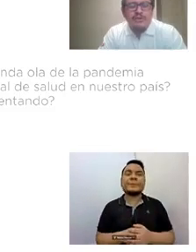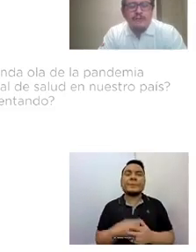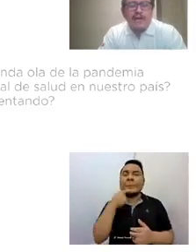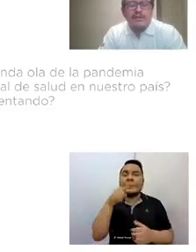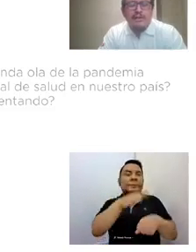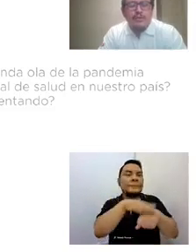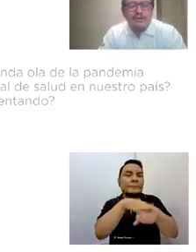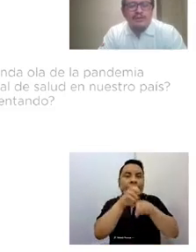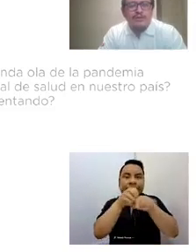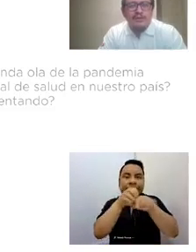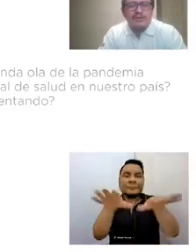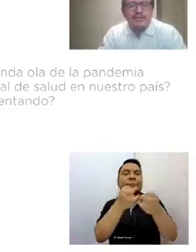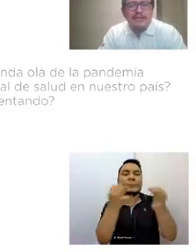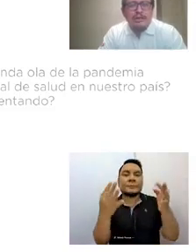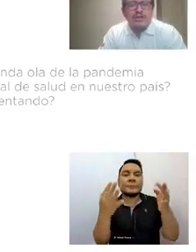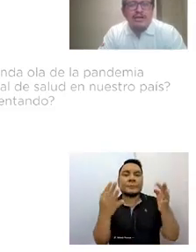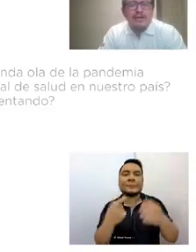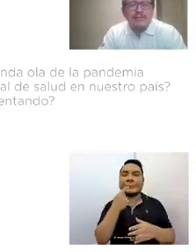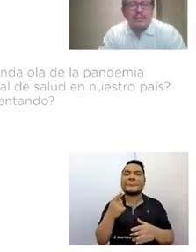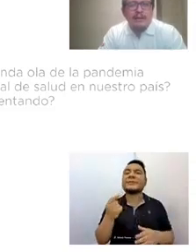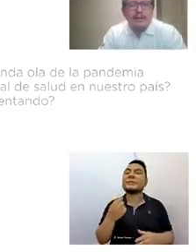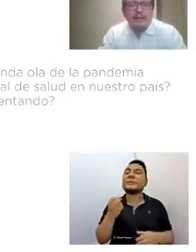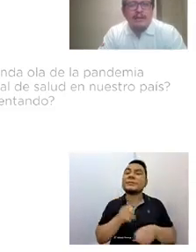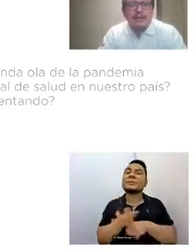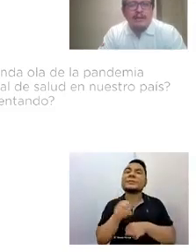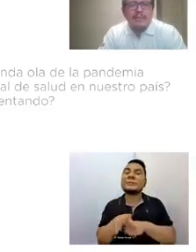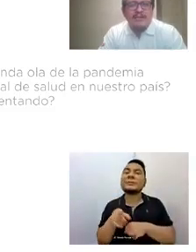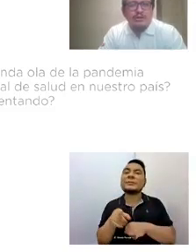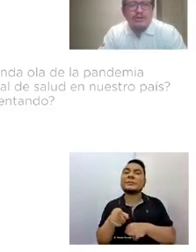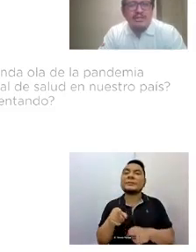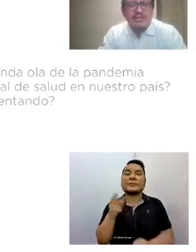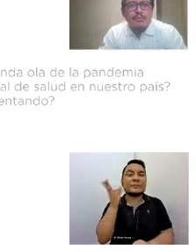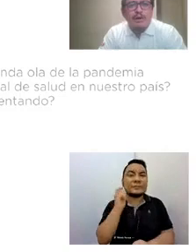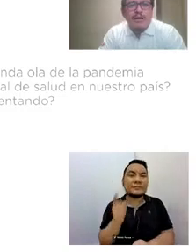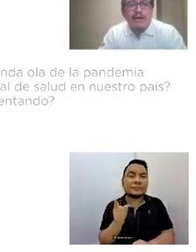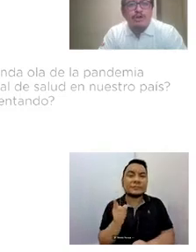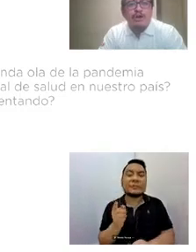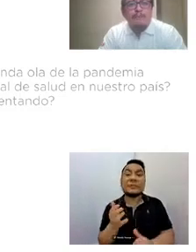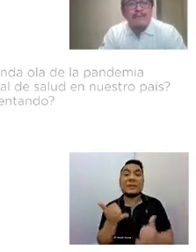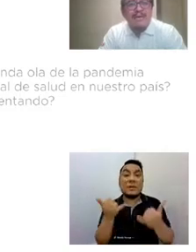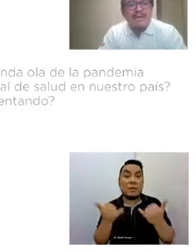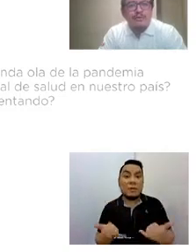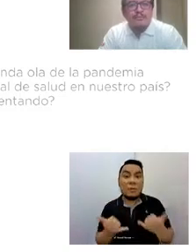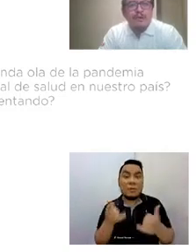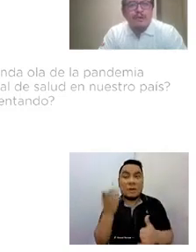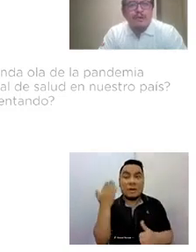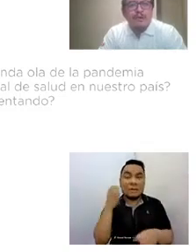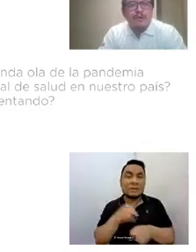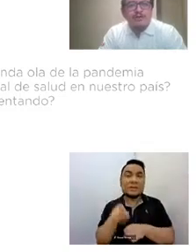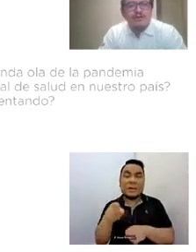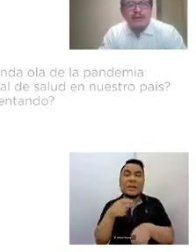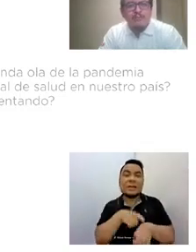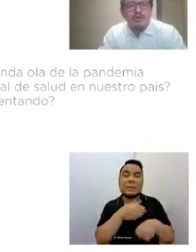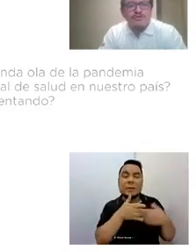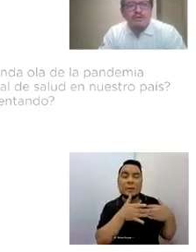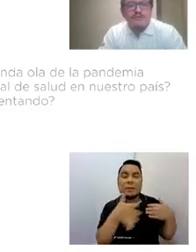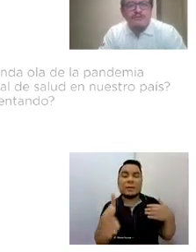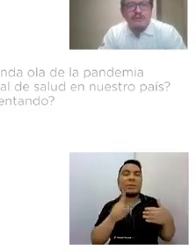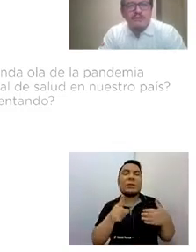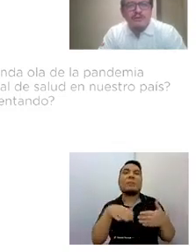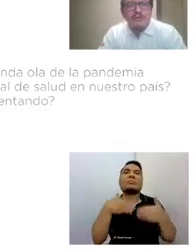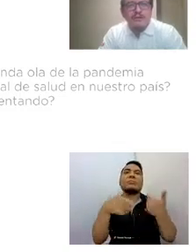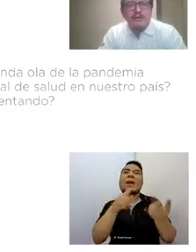daban algunas recomendaciones que hoy día, al paso del tiempo, han ido cambiando. Y estos